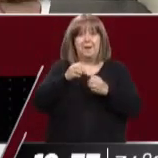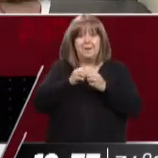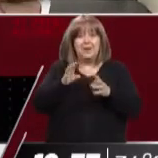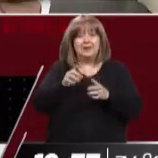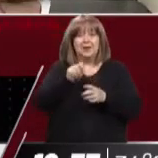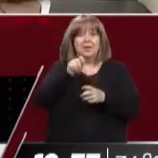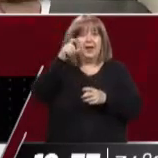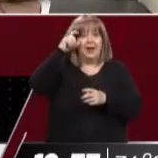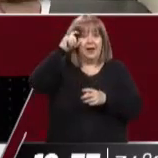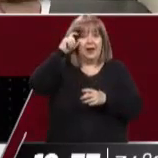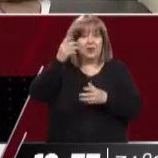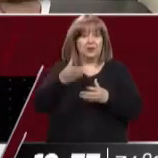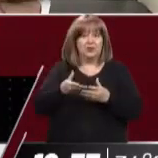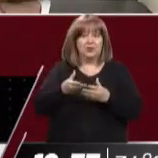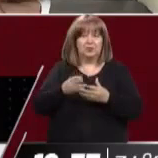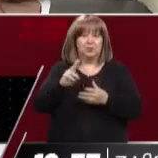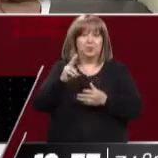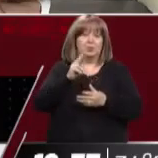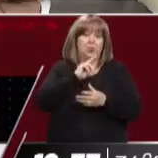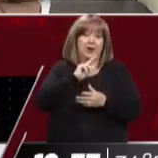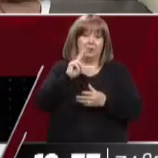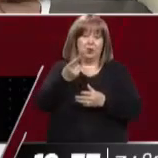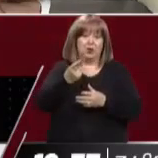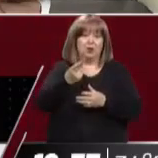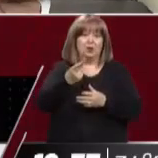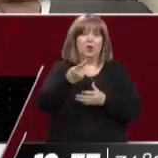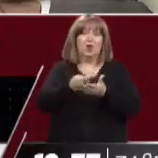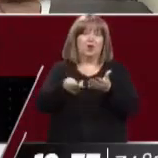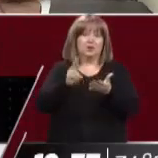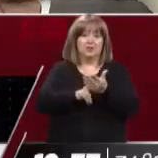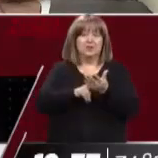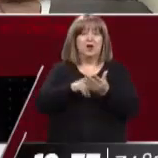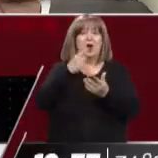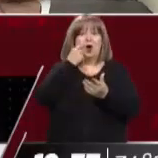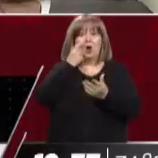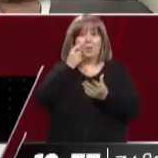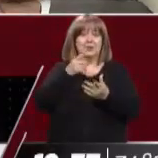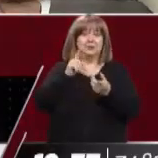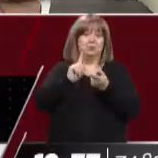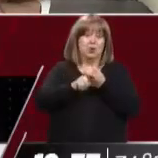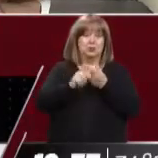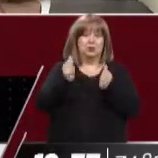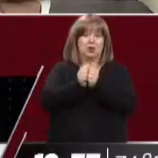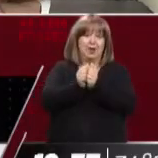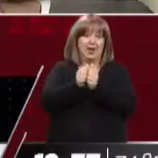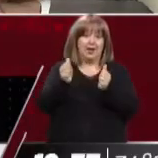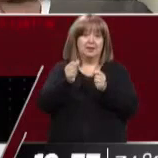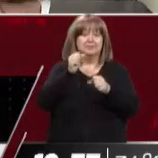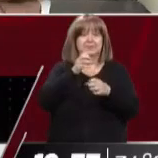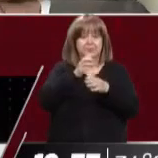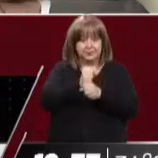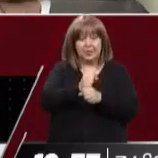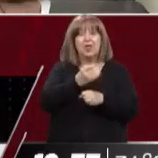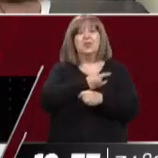que enluta, ¿no?, a la provincia, porque estamos hablando de otra muerte más de una mujer en este contexto de femicidio. Todo ocurrió en